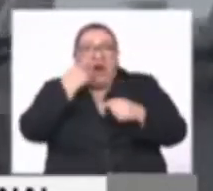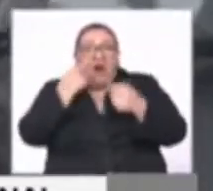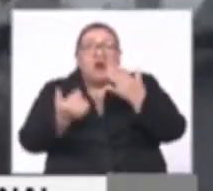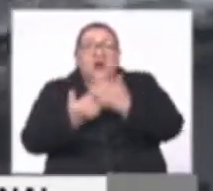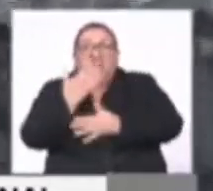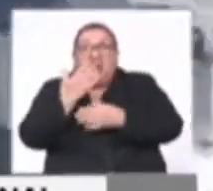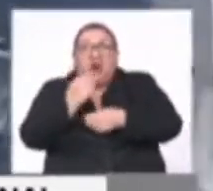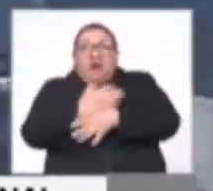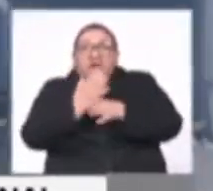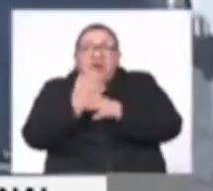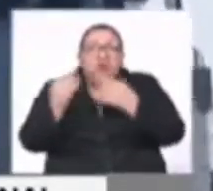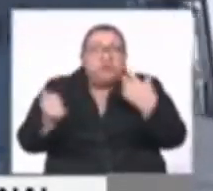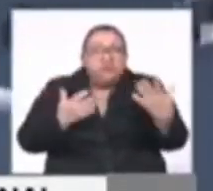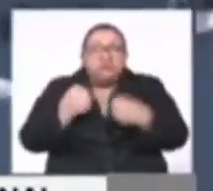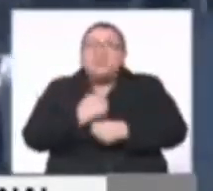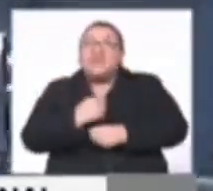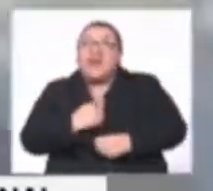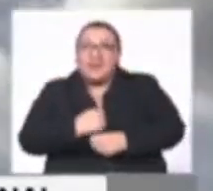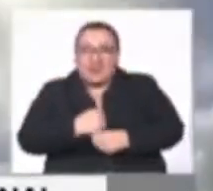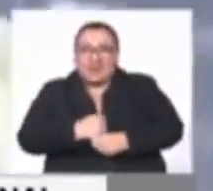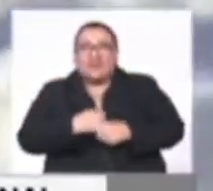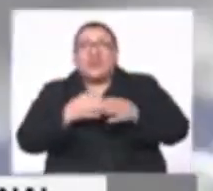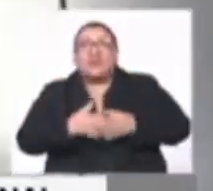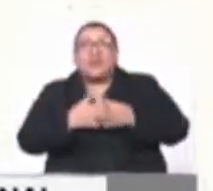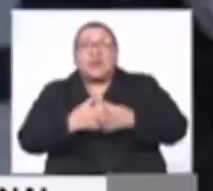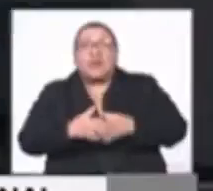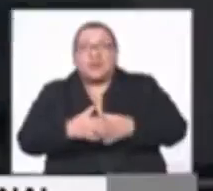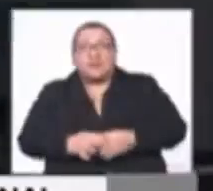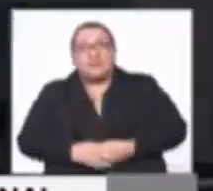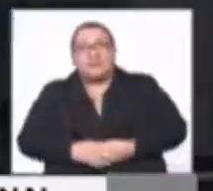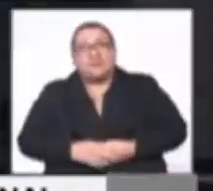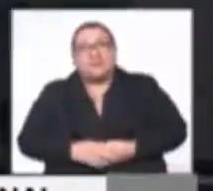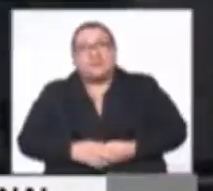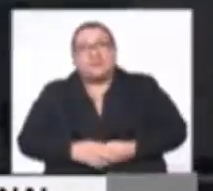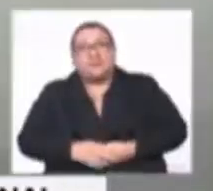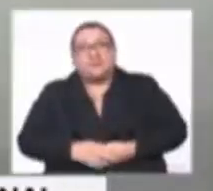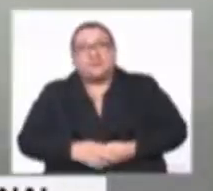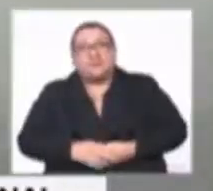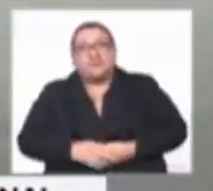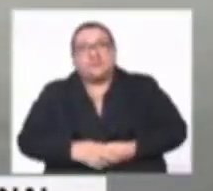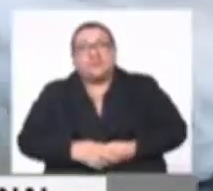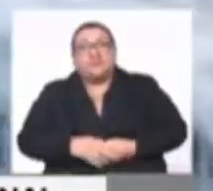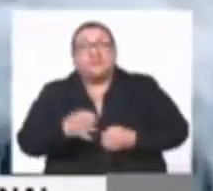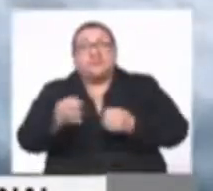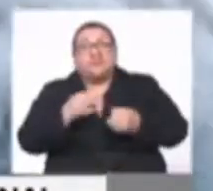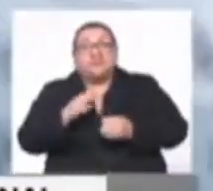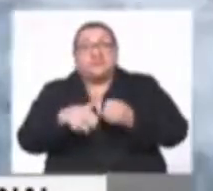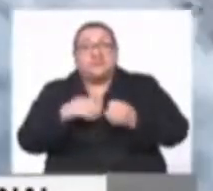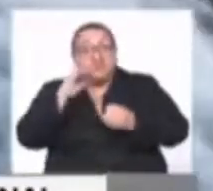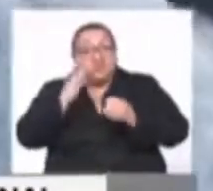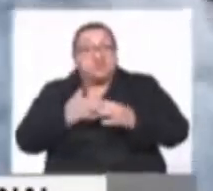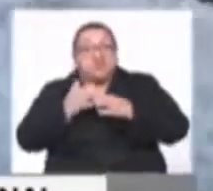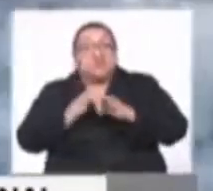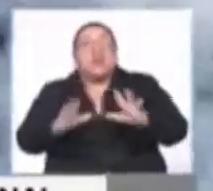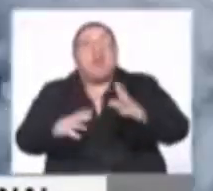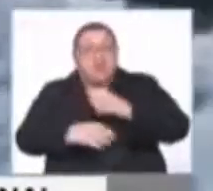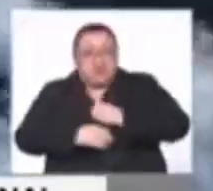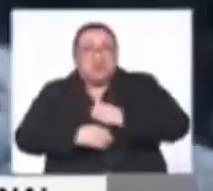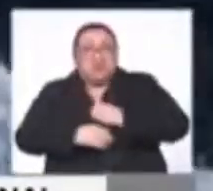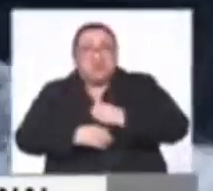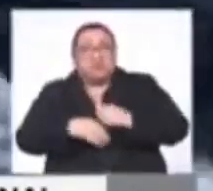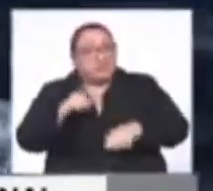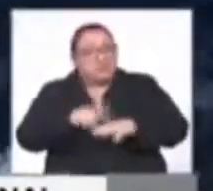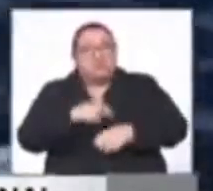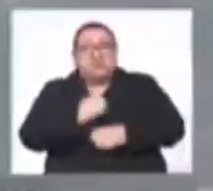nuevas técnicas actualmente aplicadas en este tipo de operaciones. Señala que la Marina de Guerra del Perú asume costos mínimos